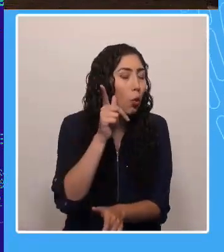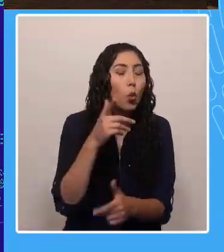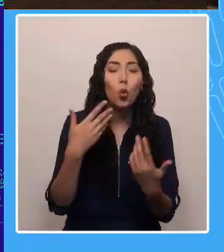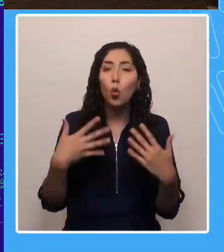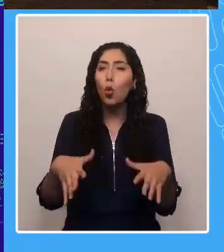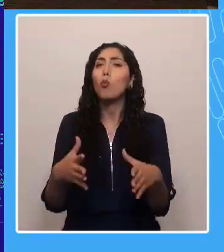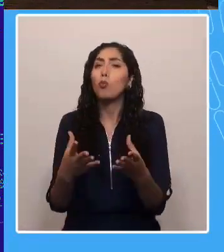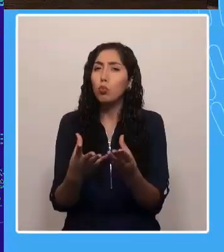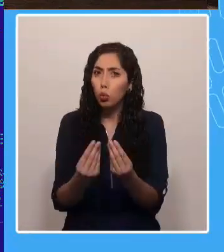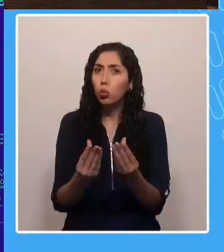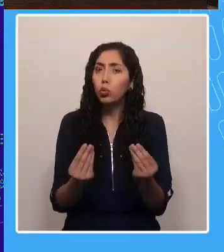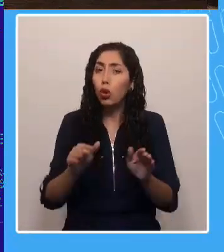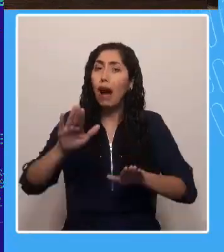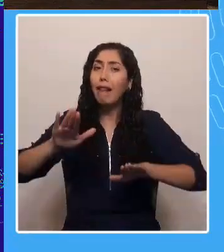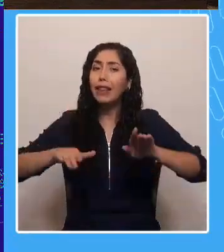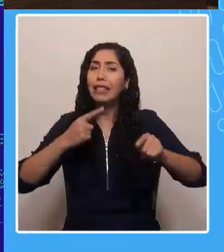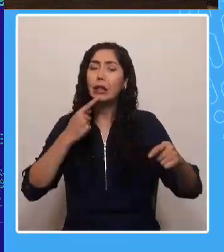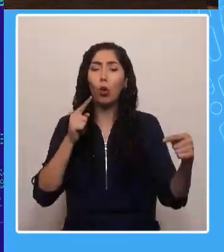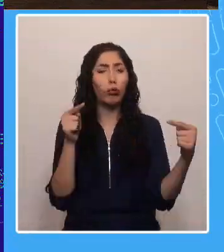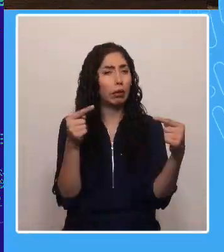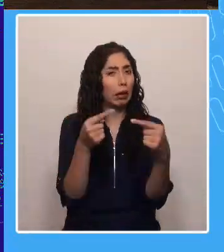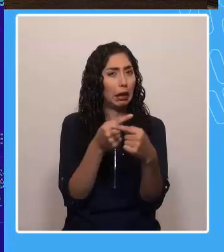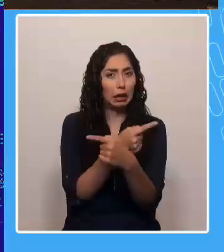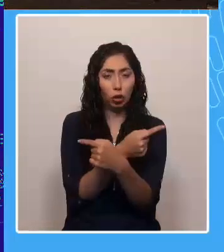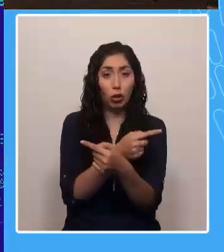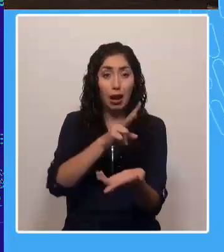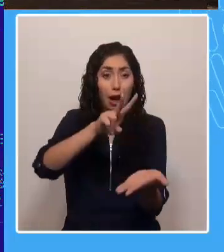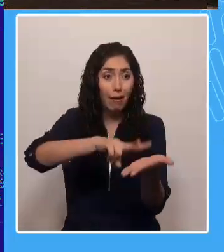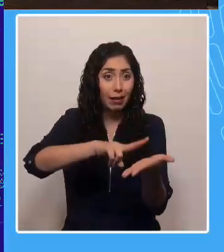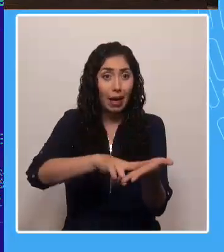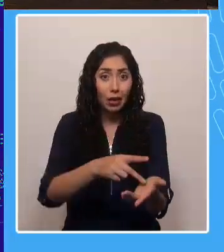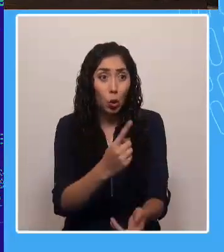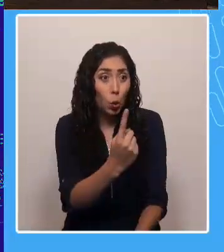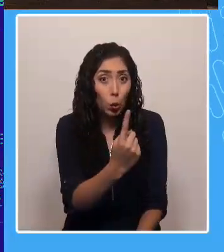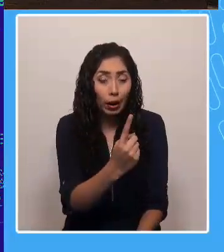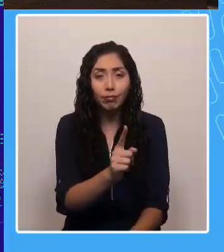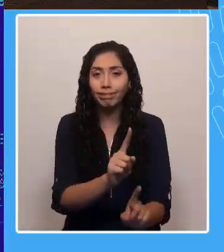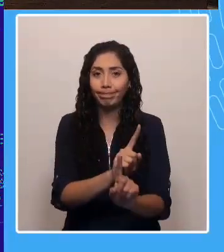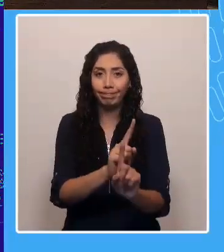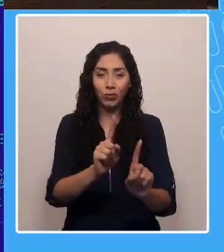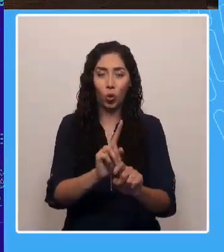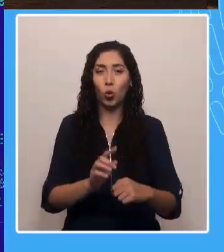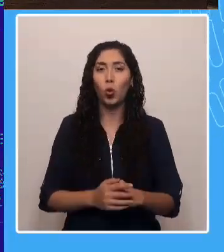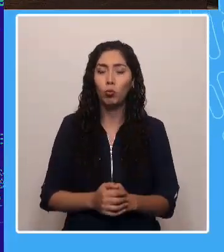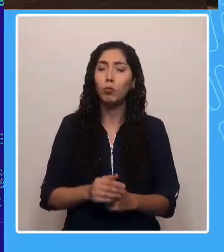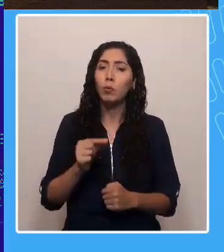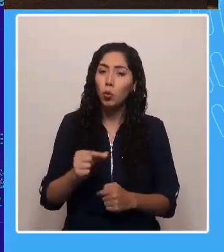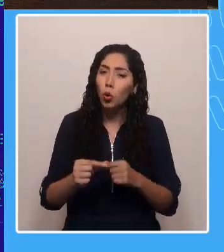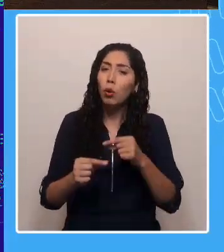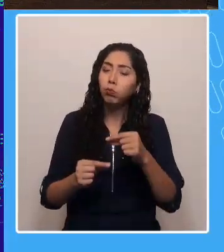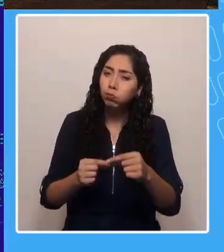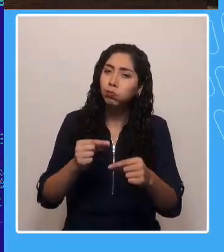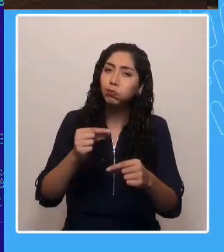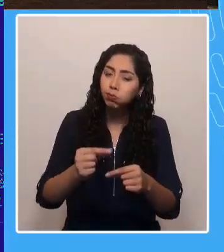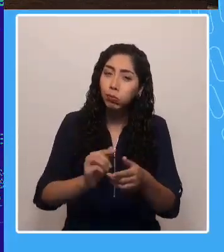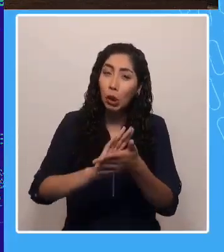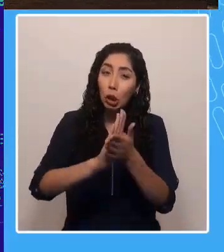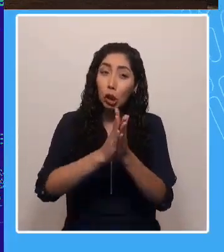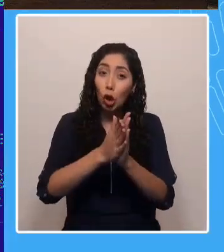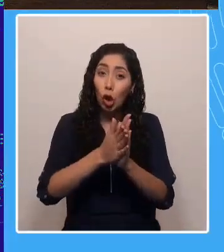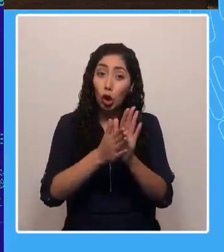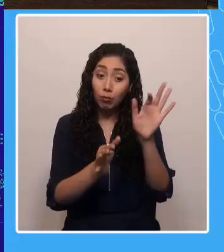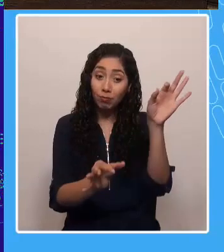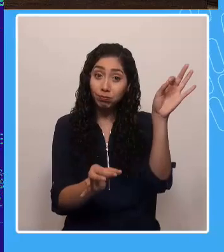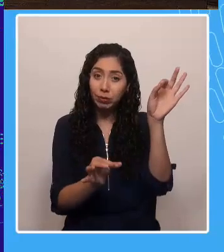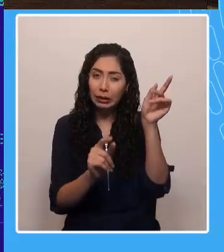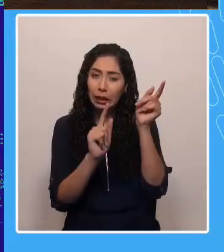duda contradictorio. La verdad no es única. Pero poco a poco hemos ido transformando todo este material en